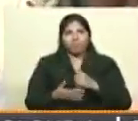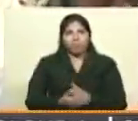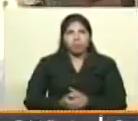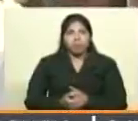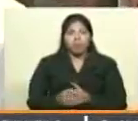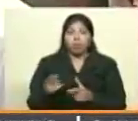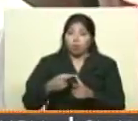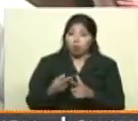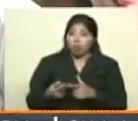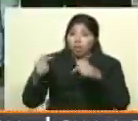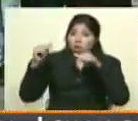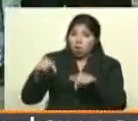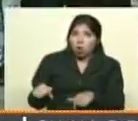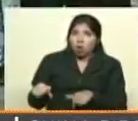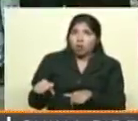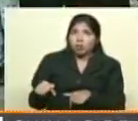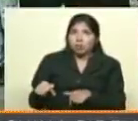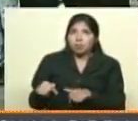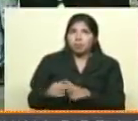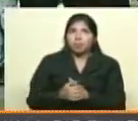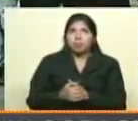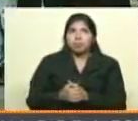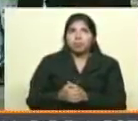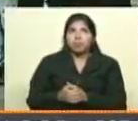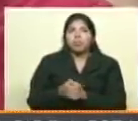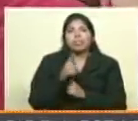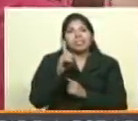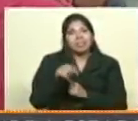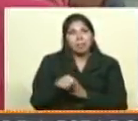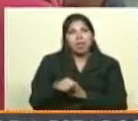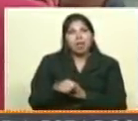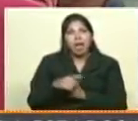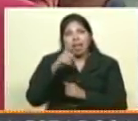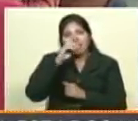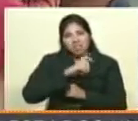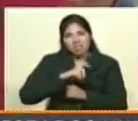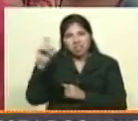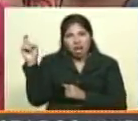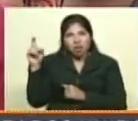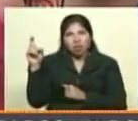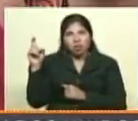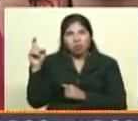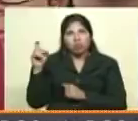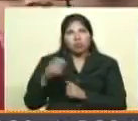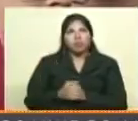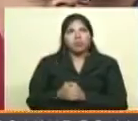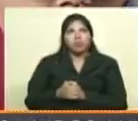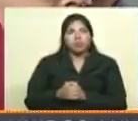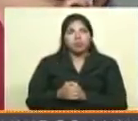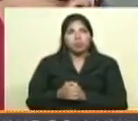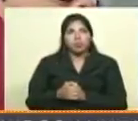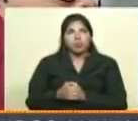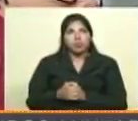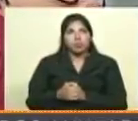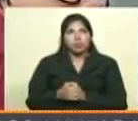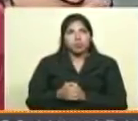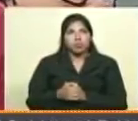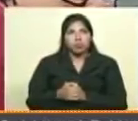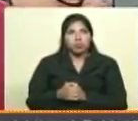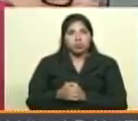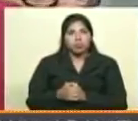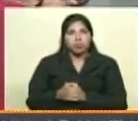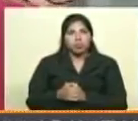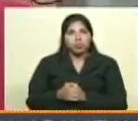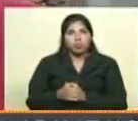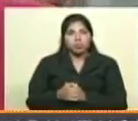eso hoy, cuando también se conmemora un aniversario más de un acto de justicia histórica por nuestro comandante